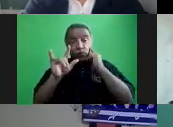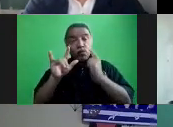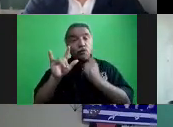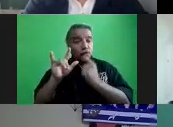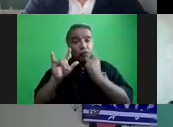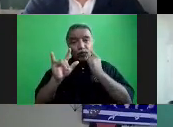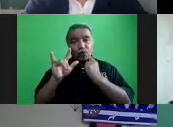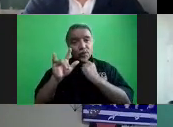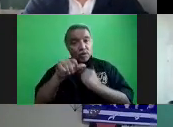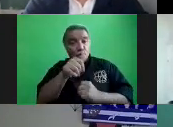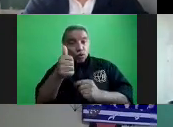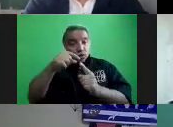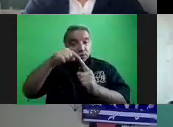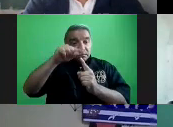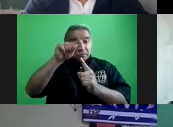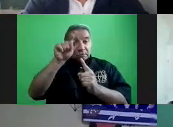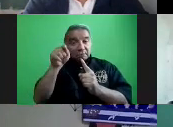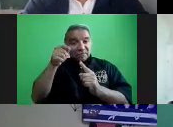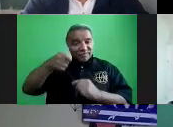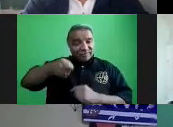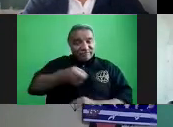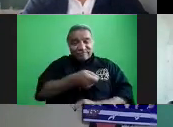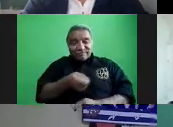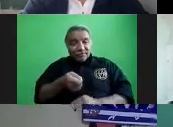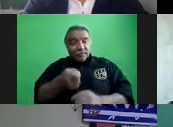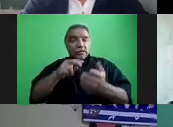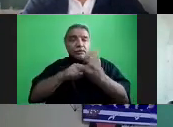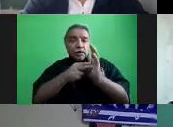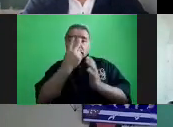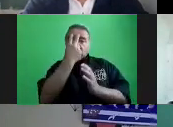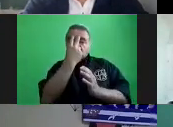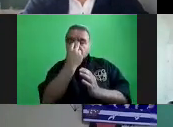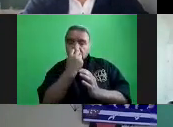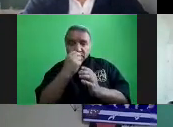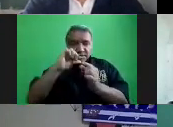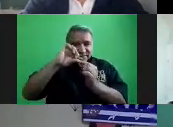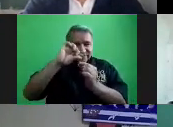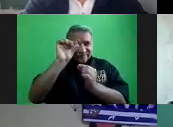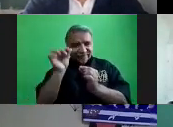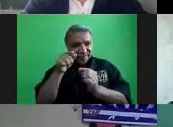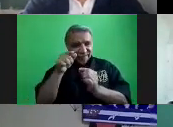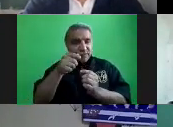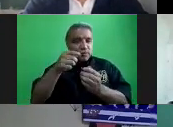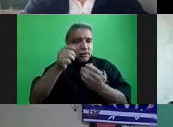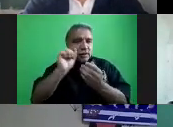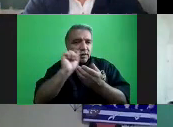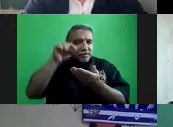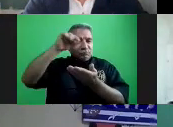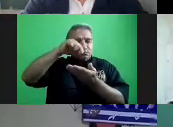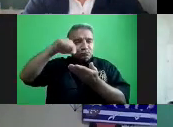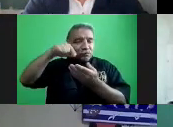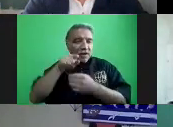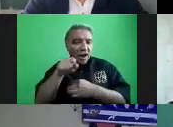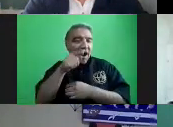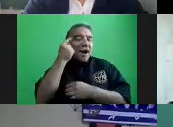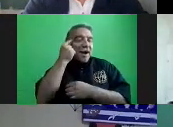familia. Eso significa el símbolo de la manita. El bastón que tiene, que es para